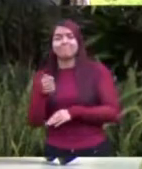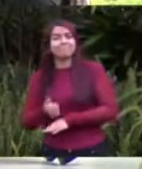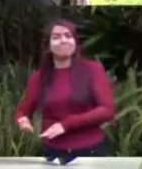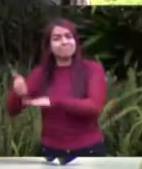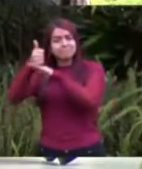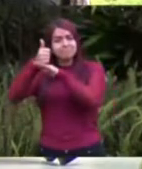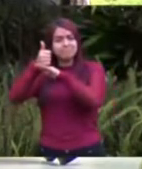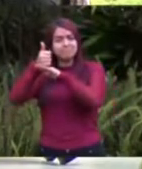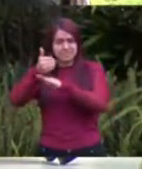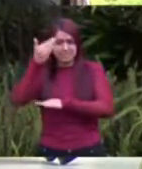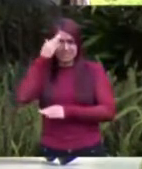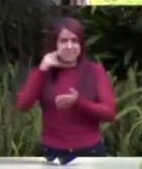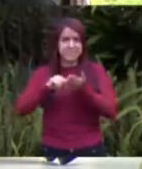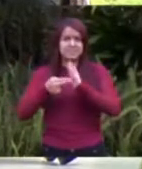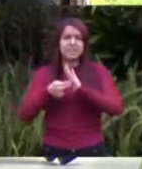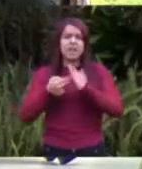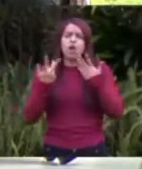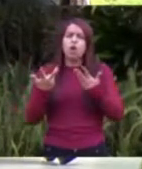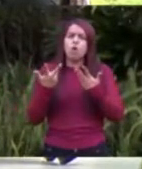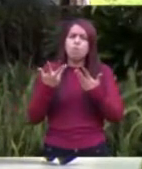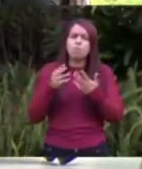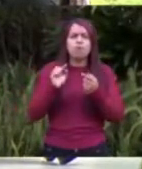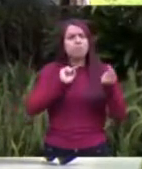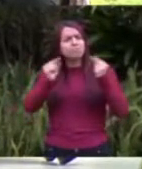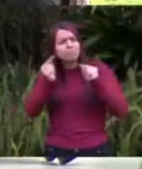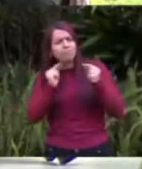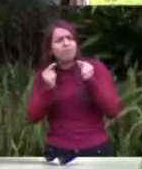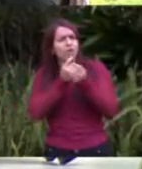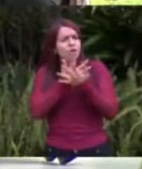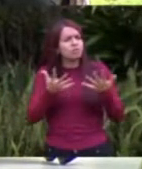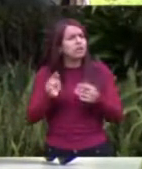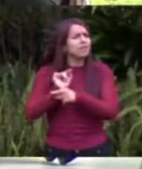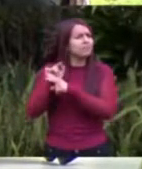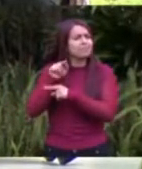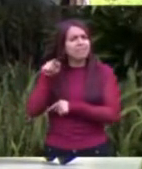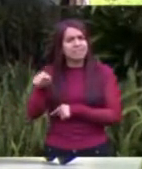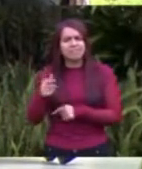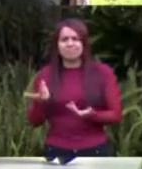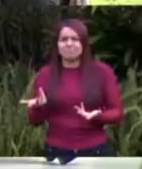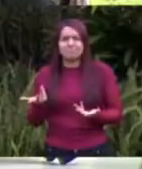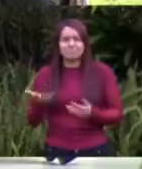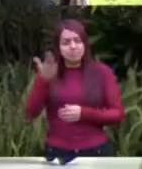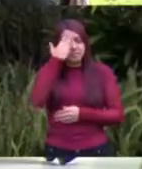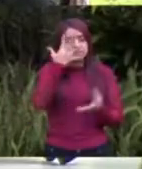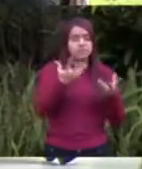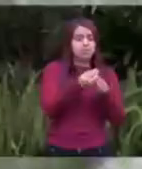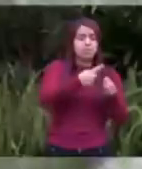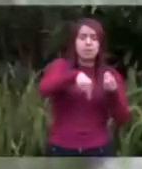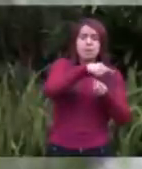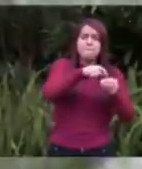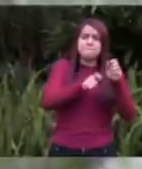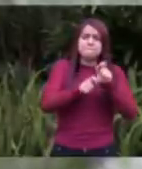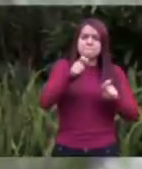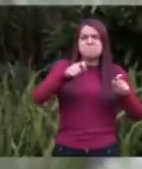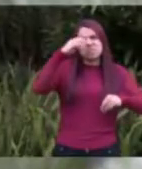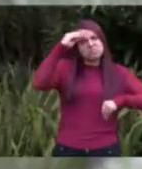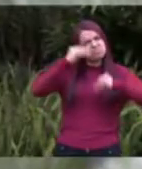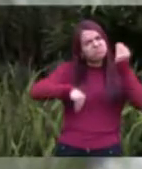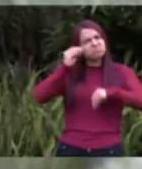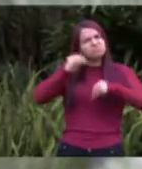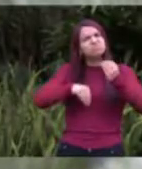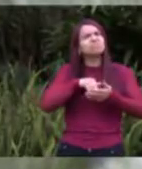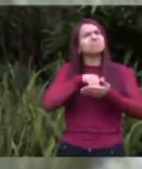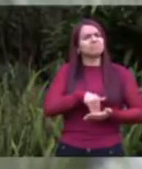política, preludio de un debate electoral. Sus opositores a veces no entiendo por